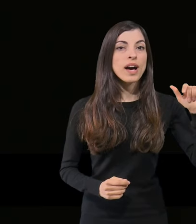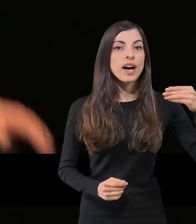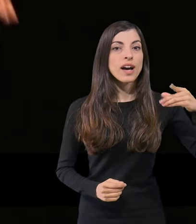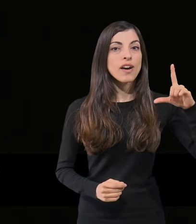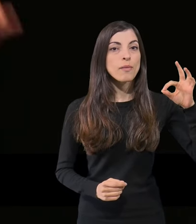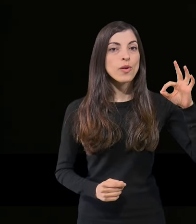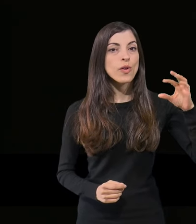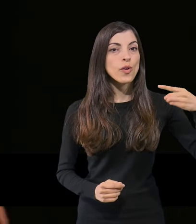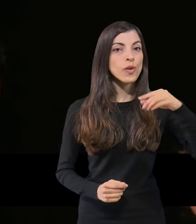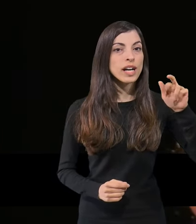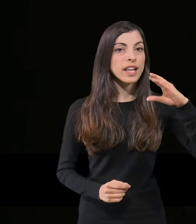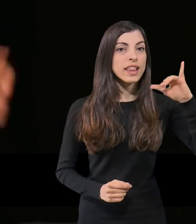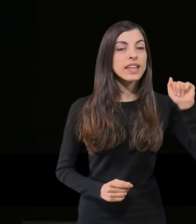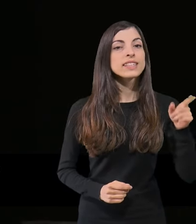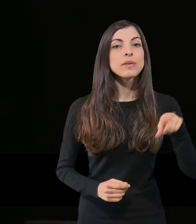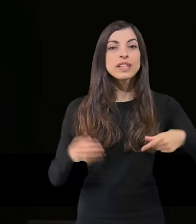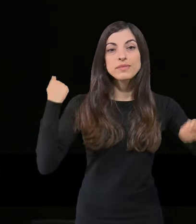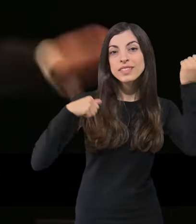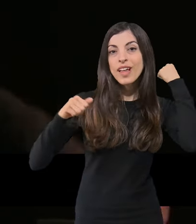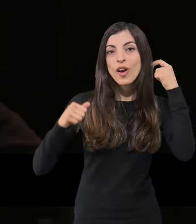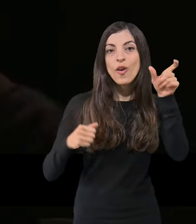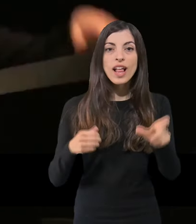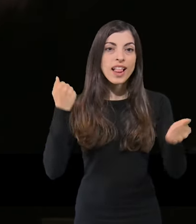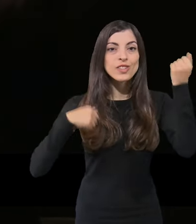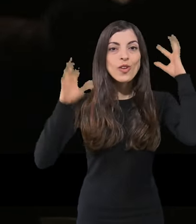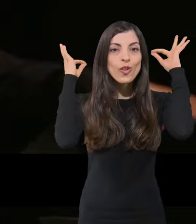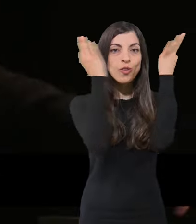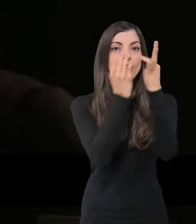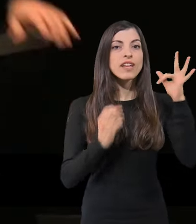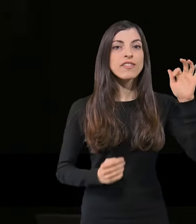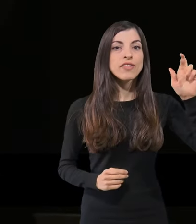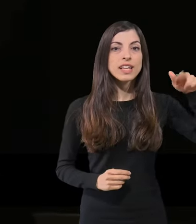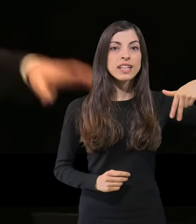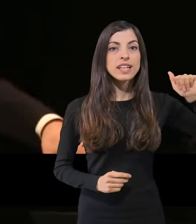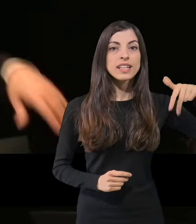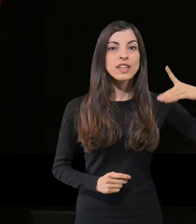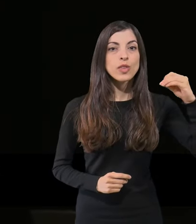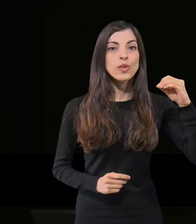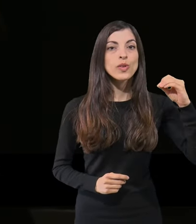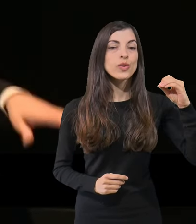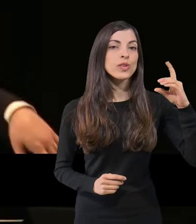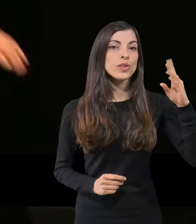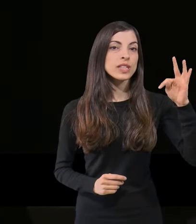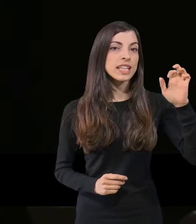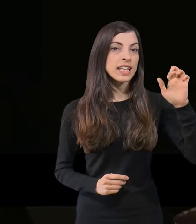López y de representación con el actor cordobés Fernando Tejero sobre las tablas, haciendo de narrador.